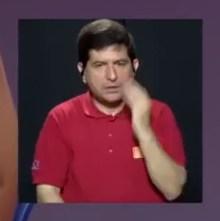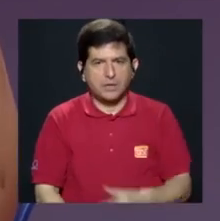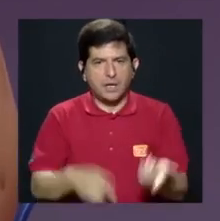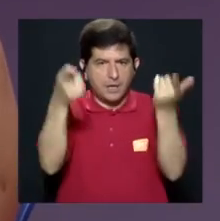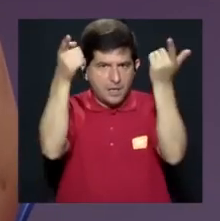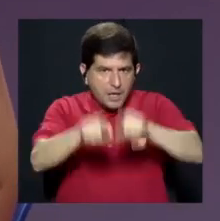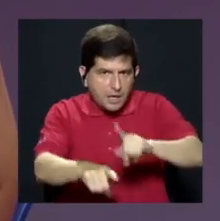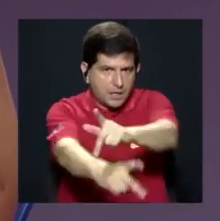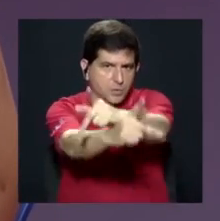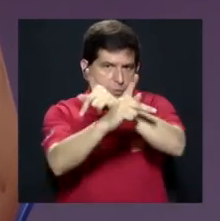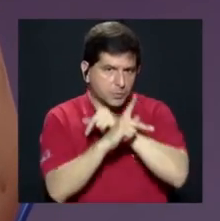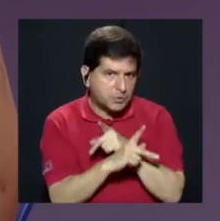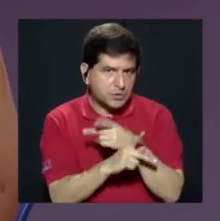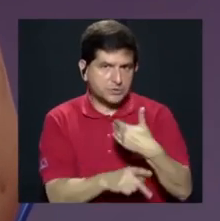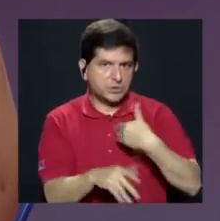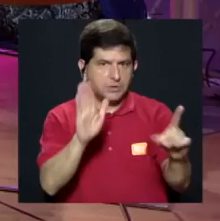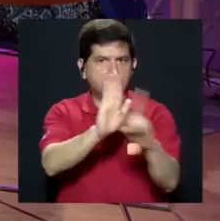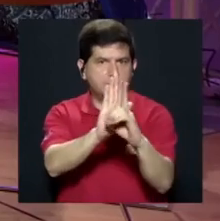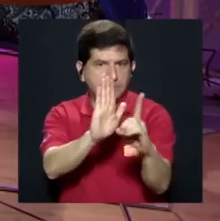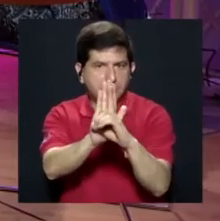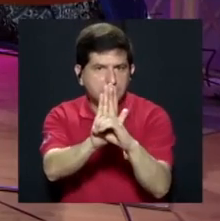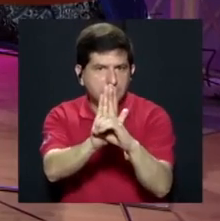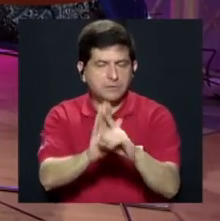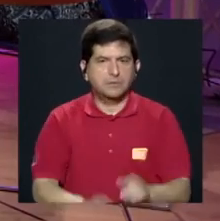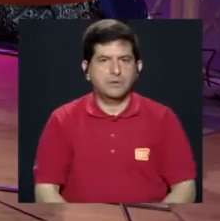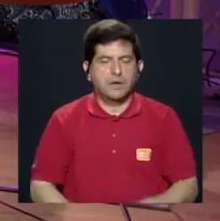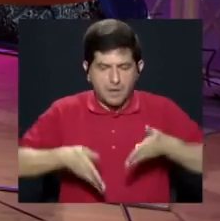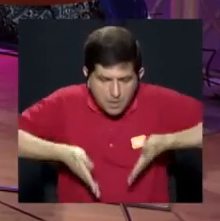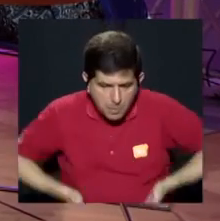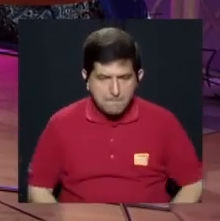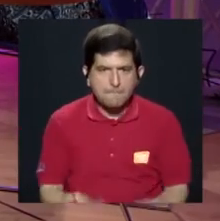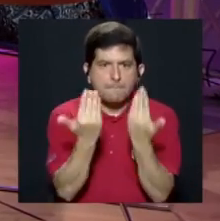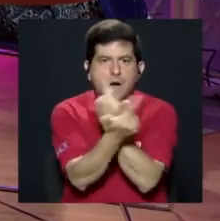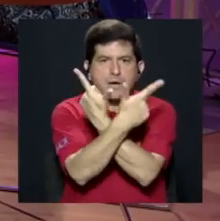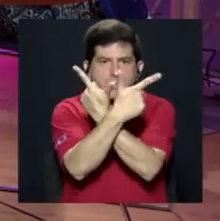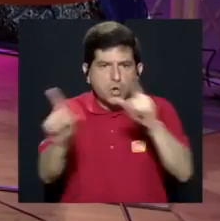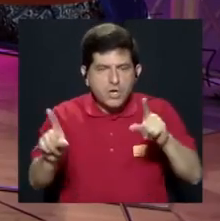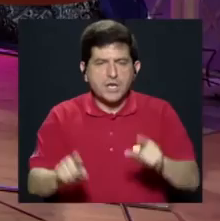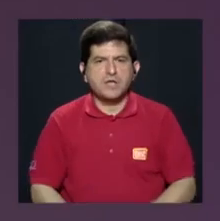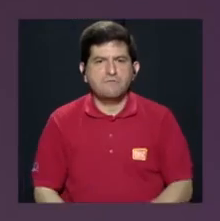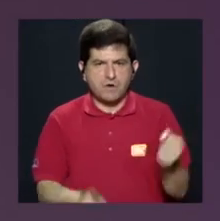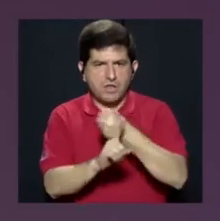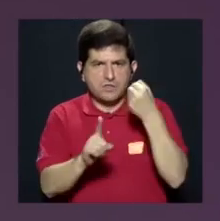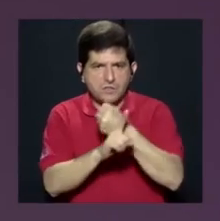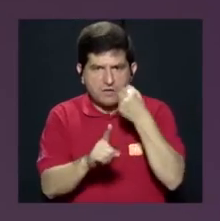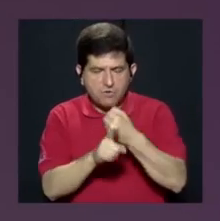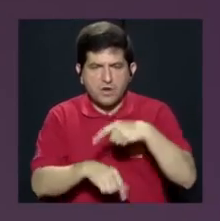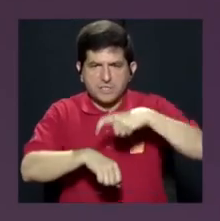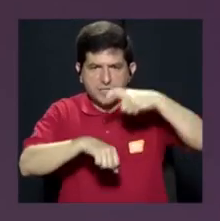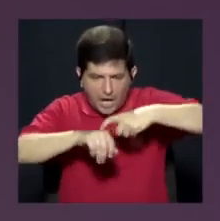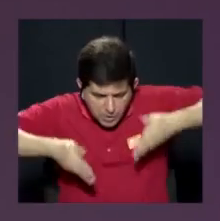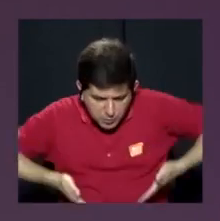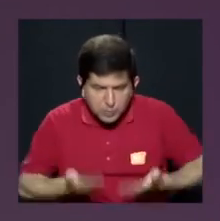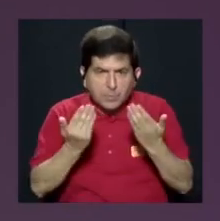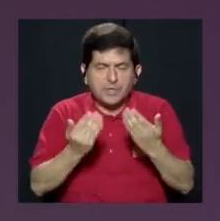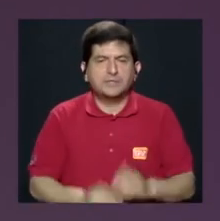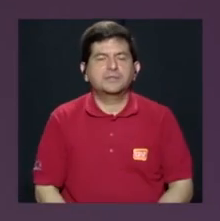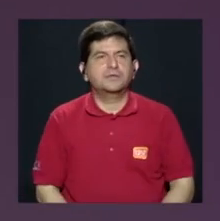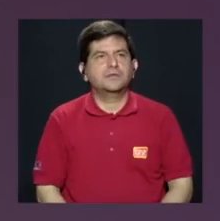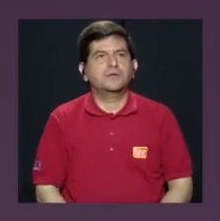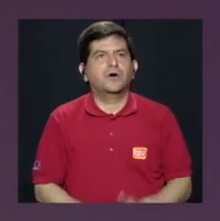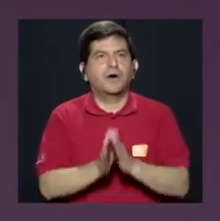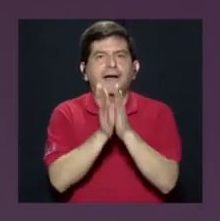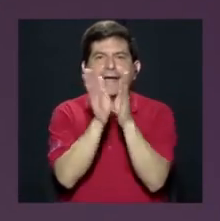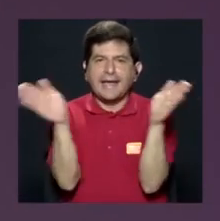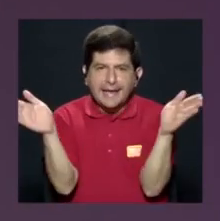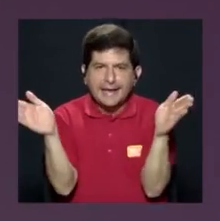para proteger el derecho a un parto libre de violencia obstétrica. Vamos a ver, en marco general, en